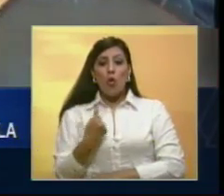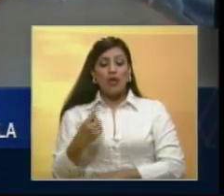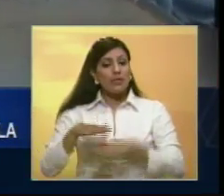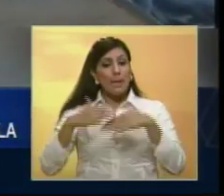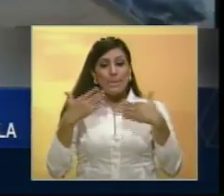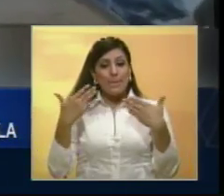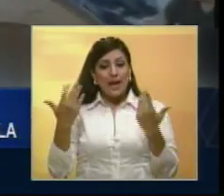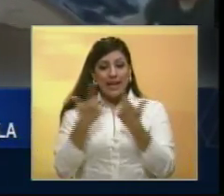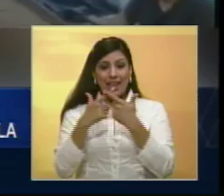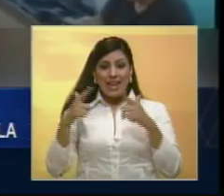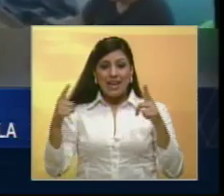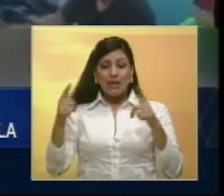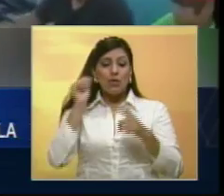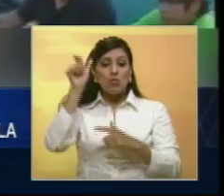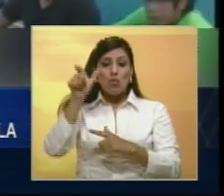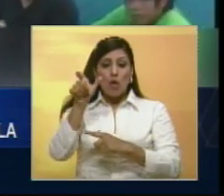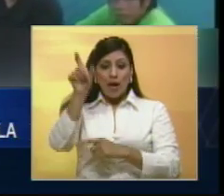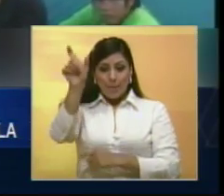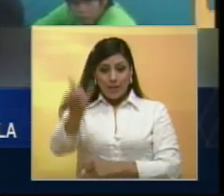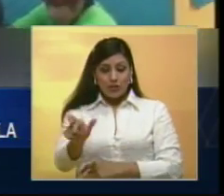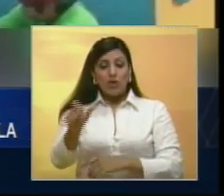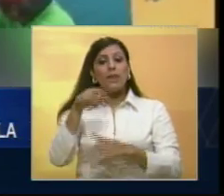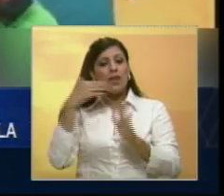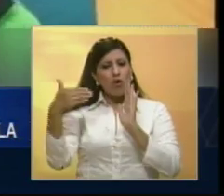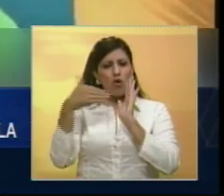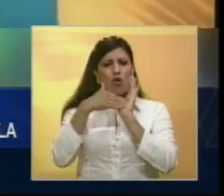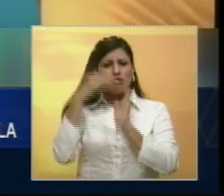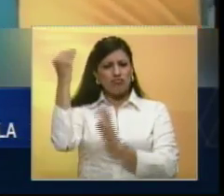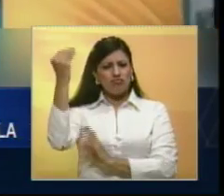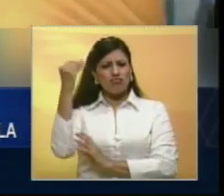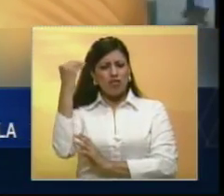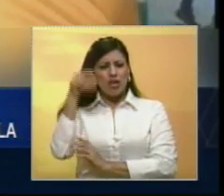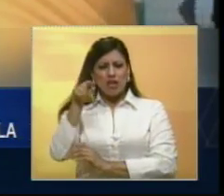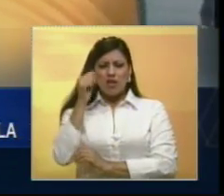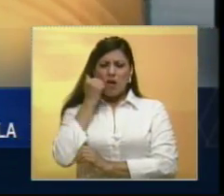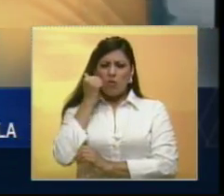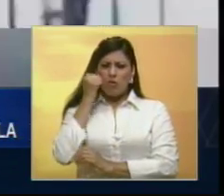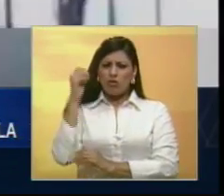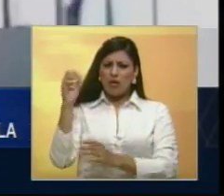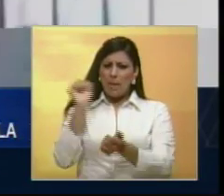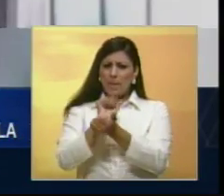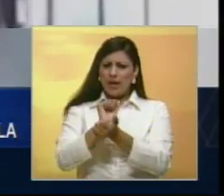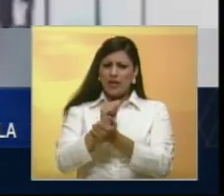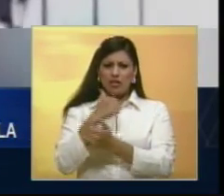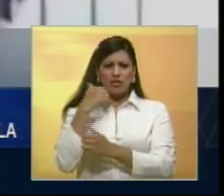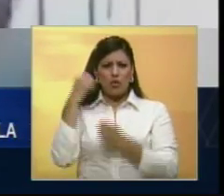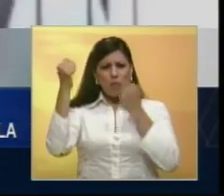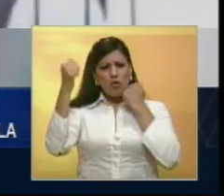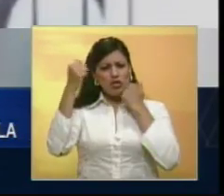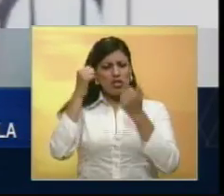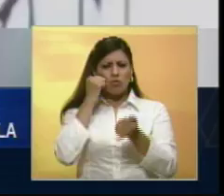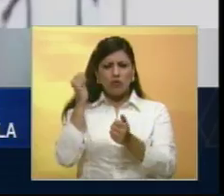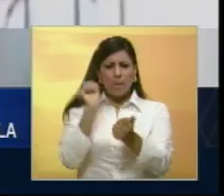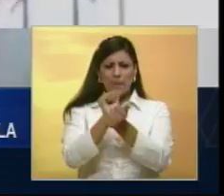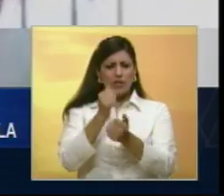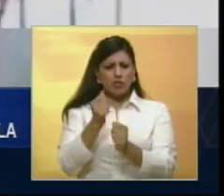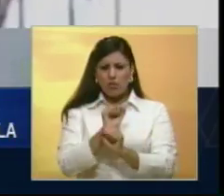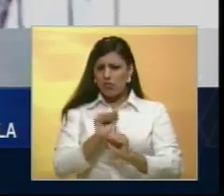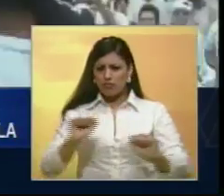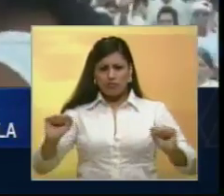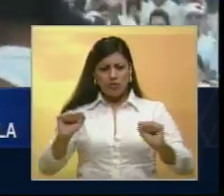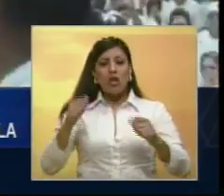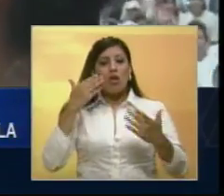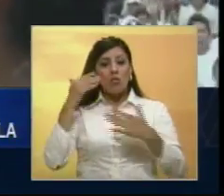de la liberación de la dirigente social y en contra de lo que consideran fue una criminalización a la protesta. Milagros Sala